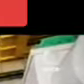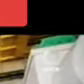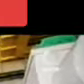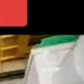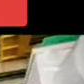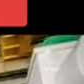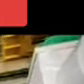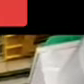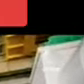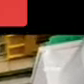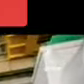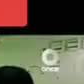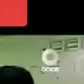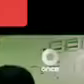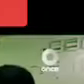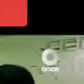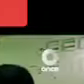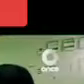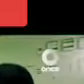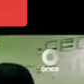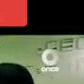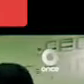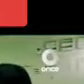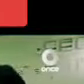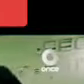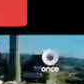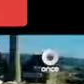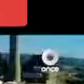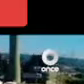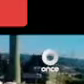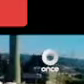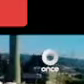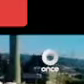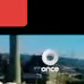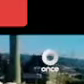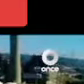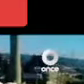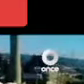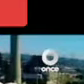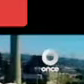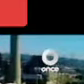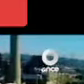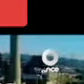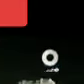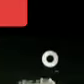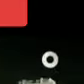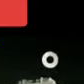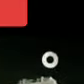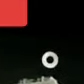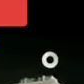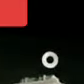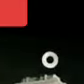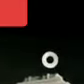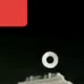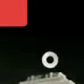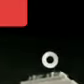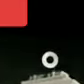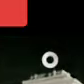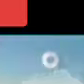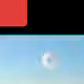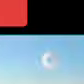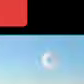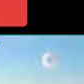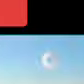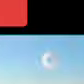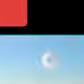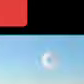son extranjeras, como la española Iberdrola o la francesa EDF. 4 de los parques son